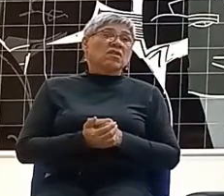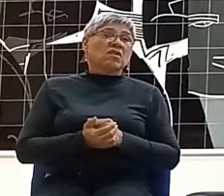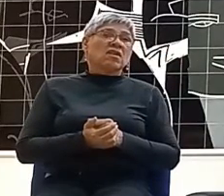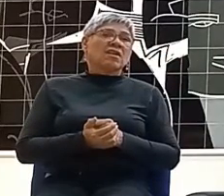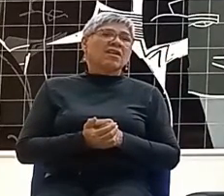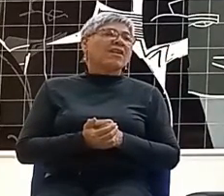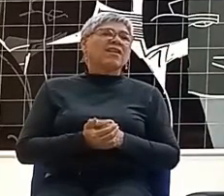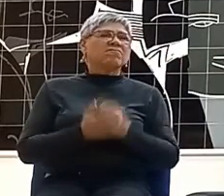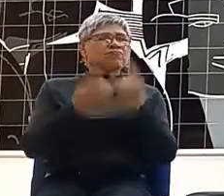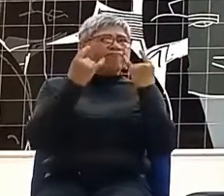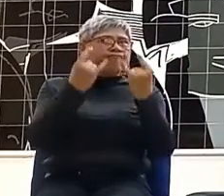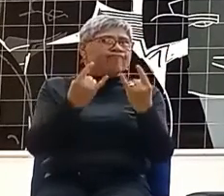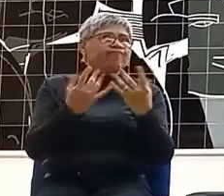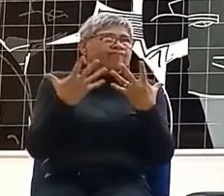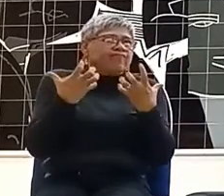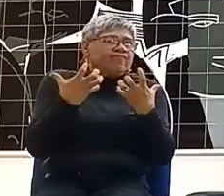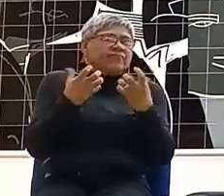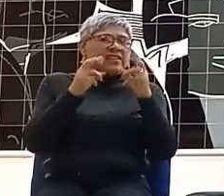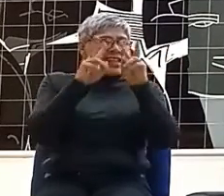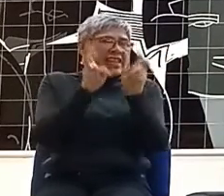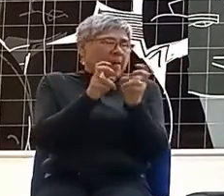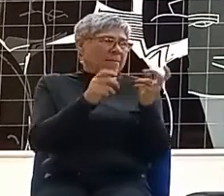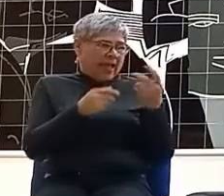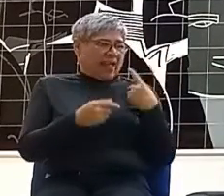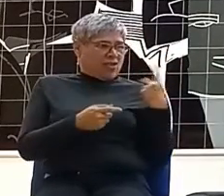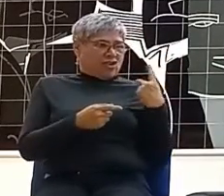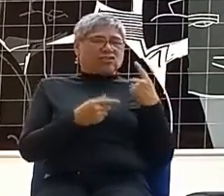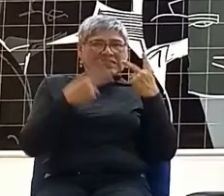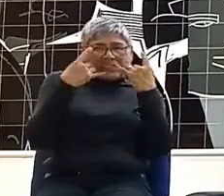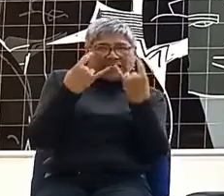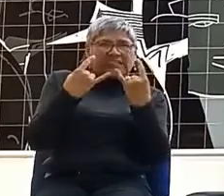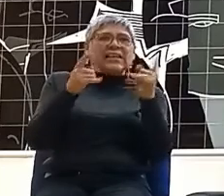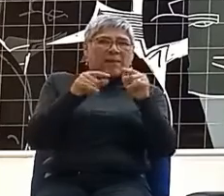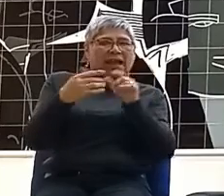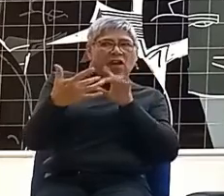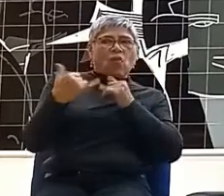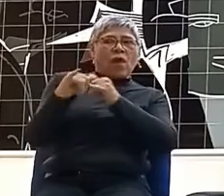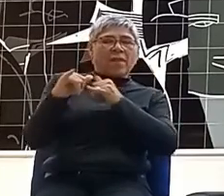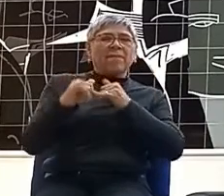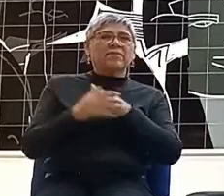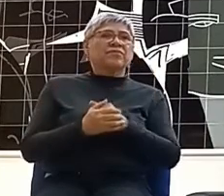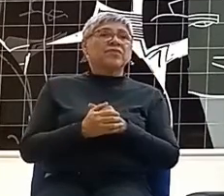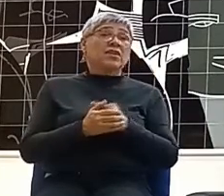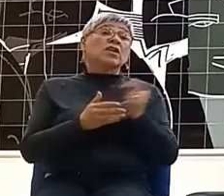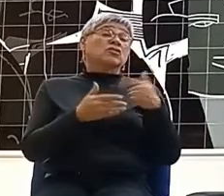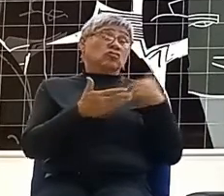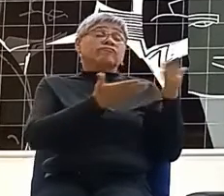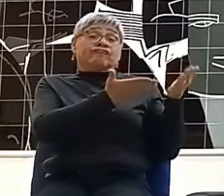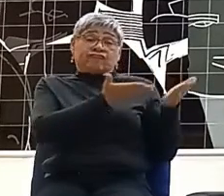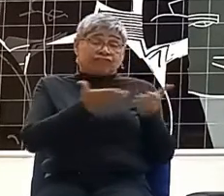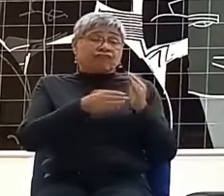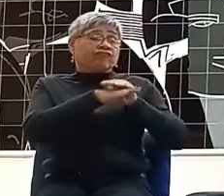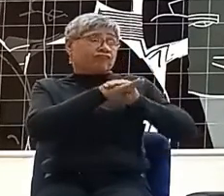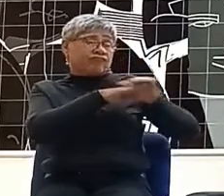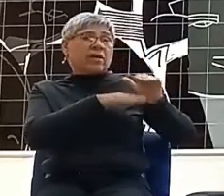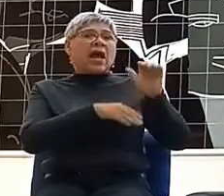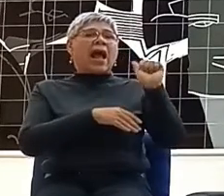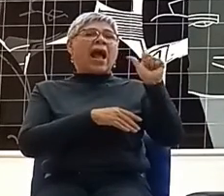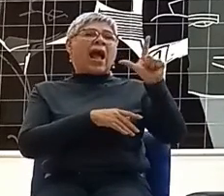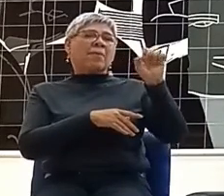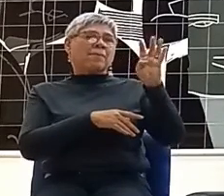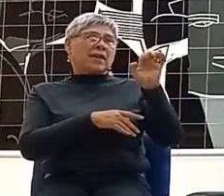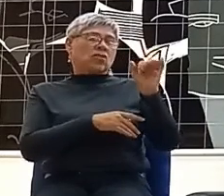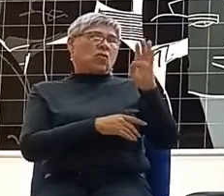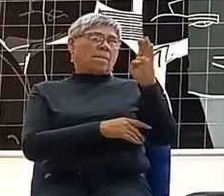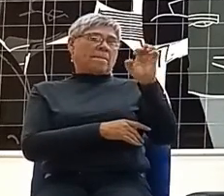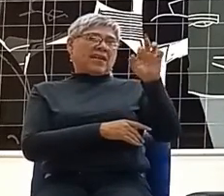inquietas por los temas que a nosotros nos han inquietado siempre. Me place presentar a Alberto Verón Ospina, un escritor,